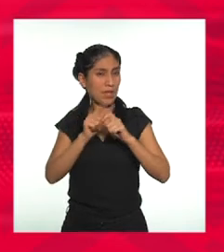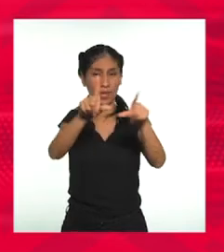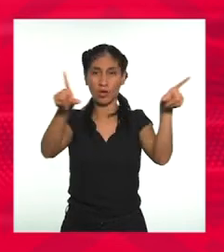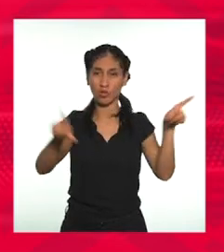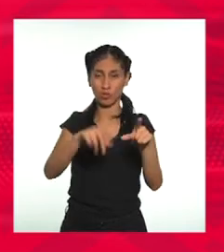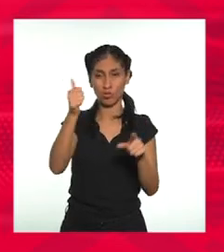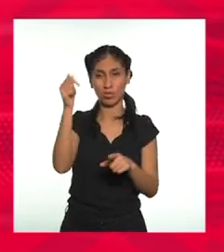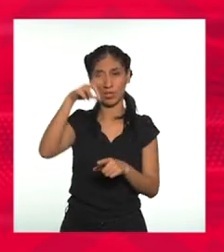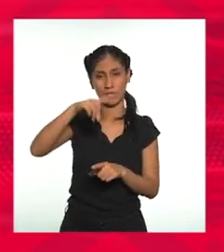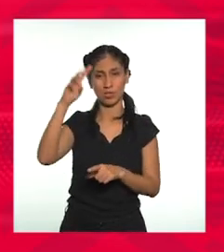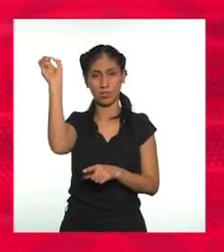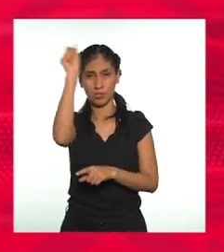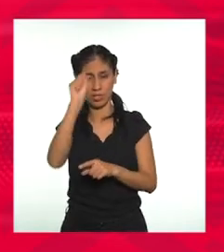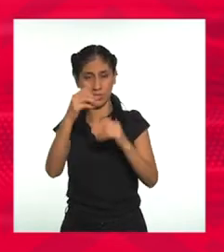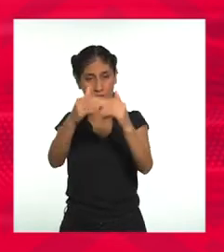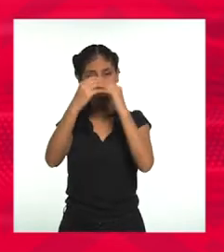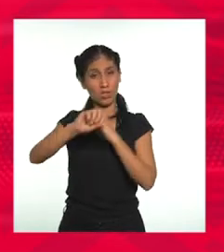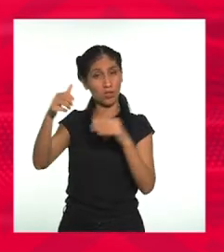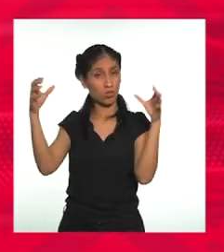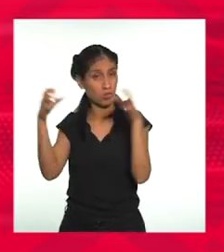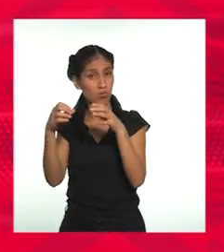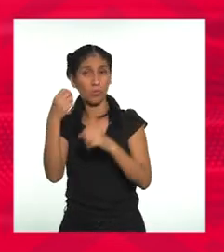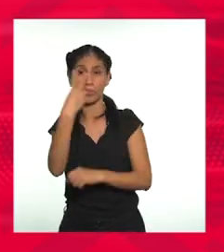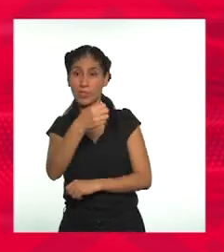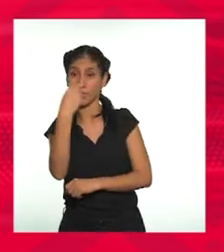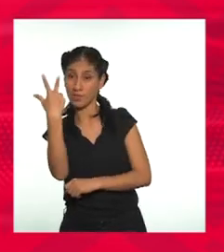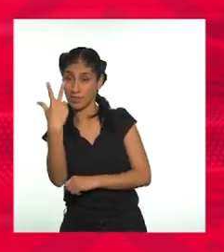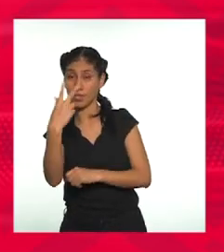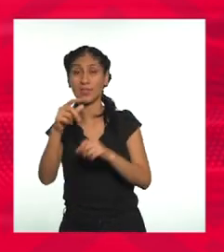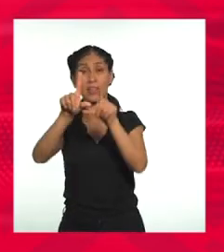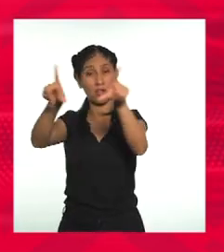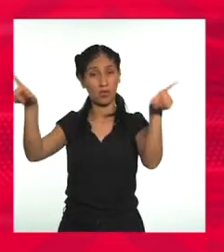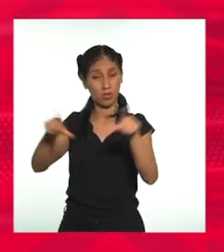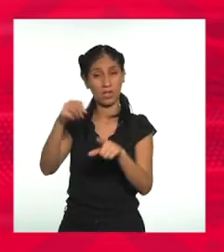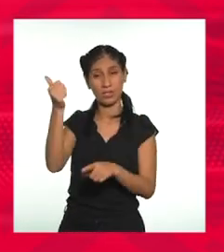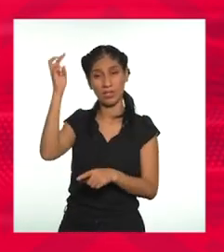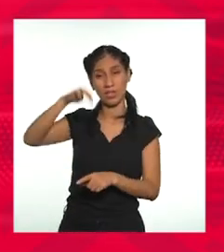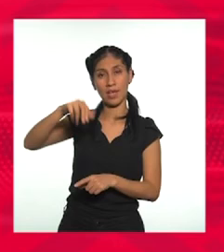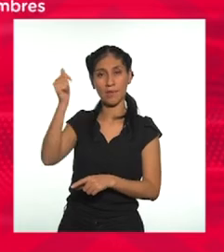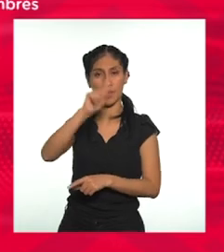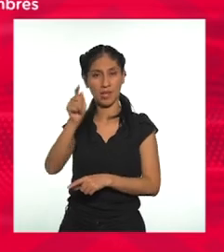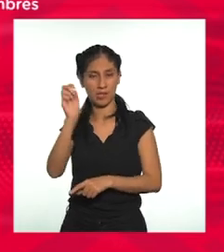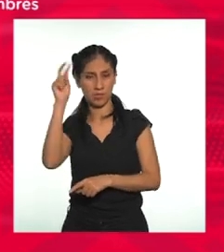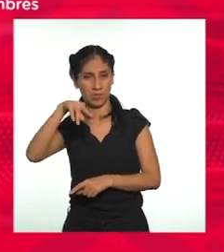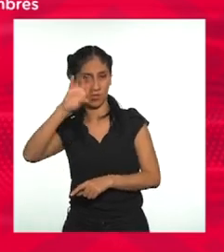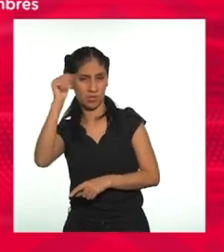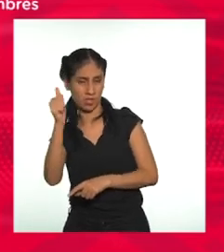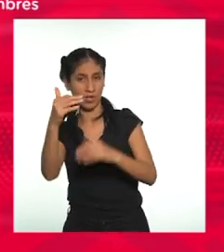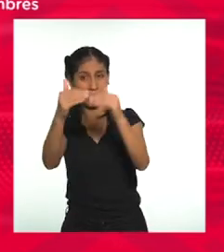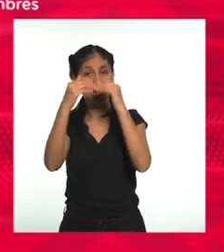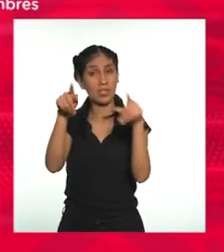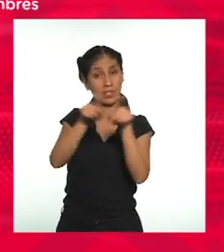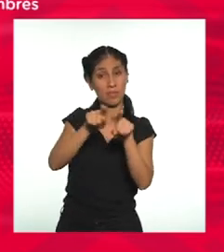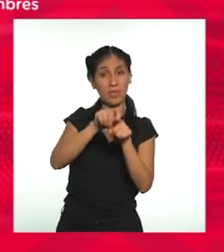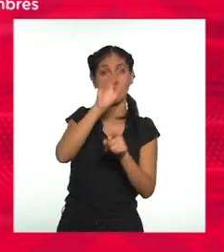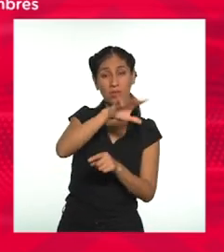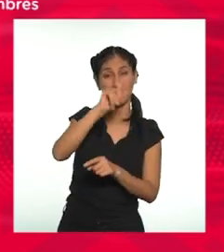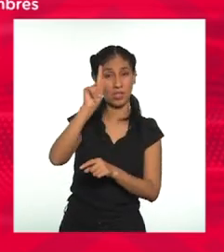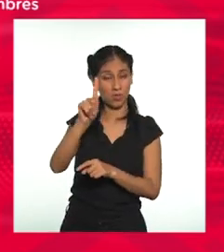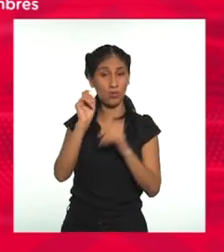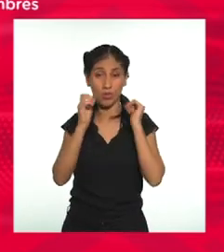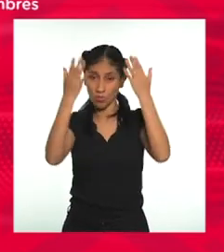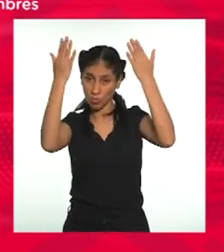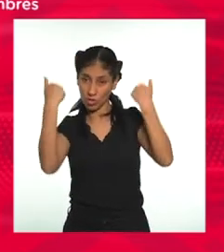los Andes y 23 en la Amazonía. Además, 51 serían mujeres